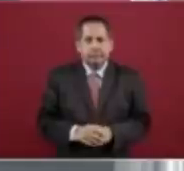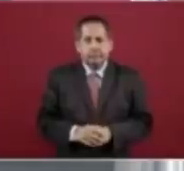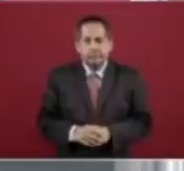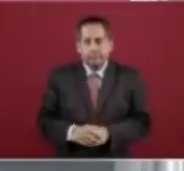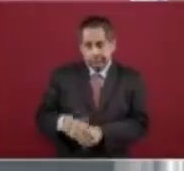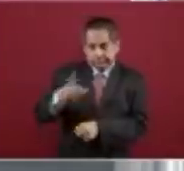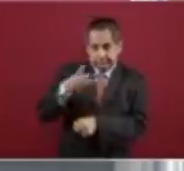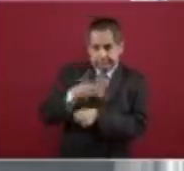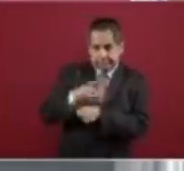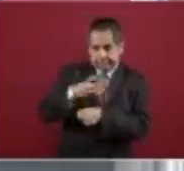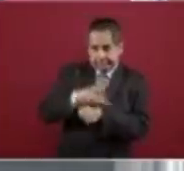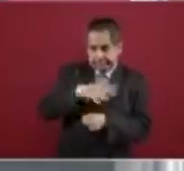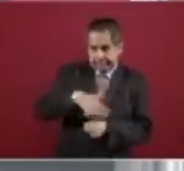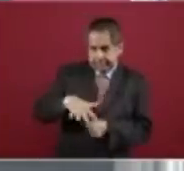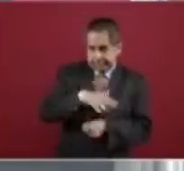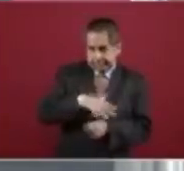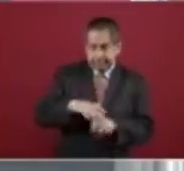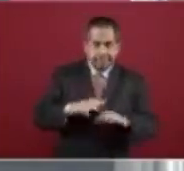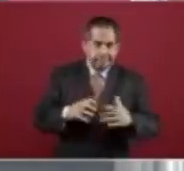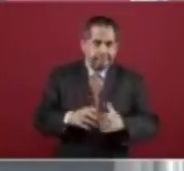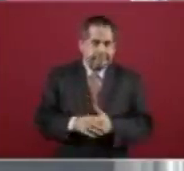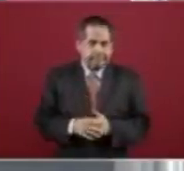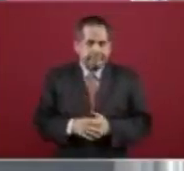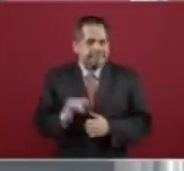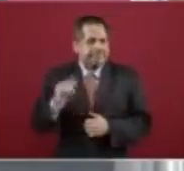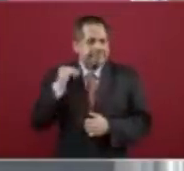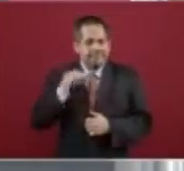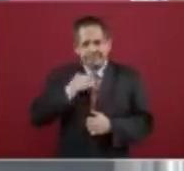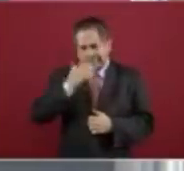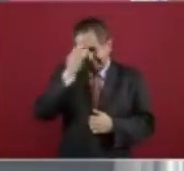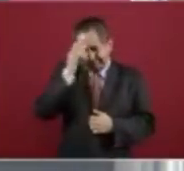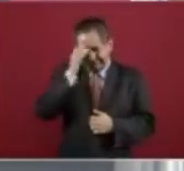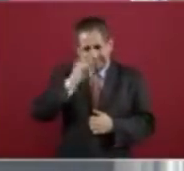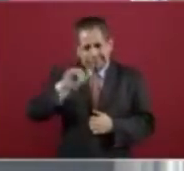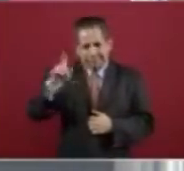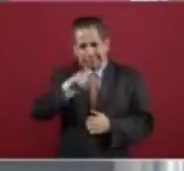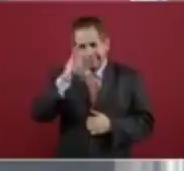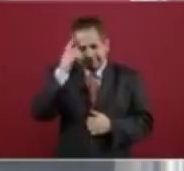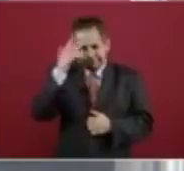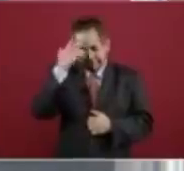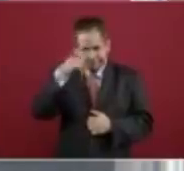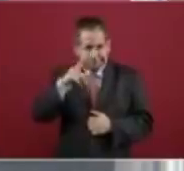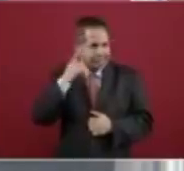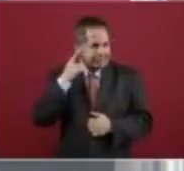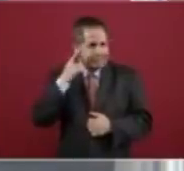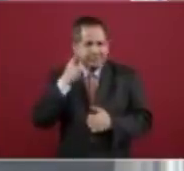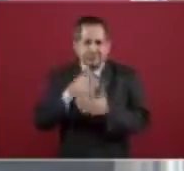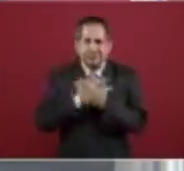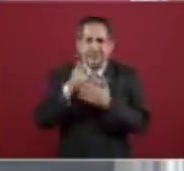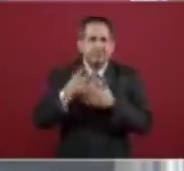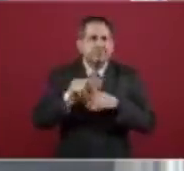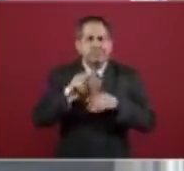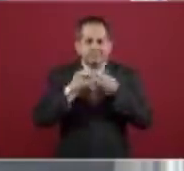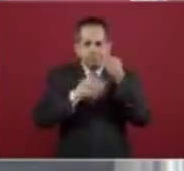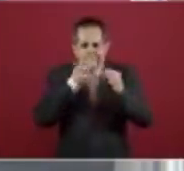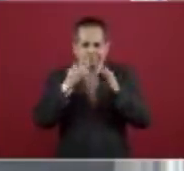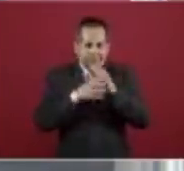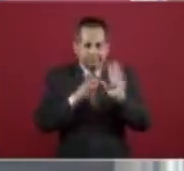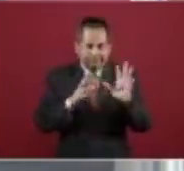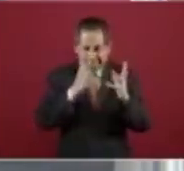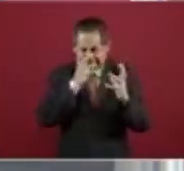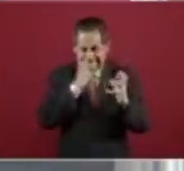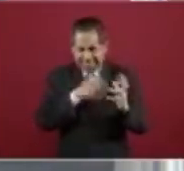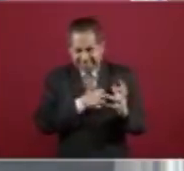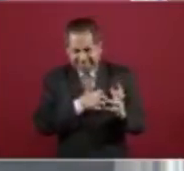sección, que últimamente ha sido muy famosa porque salió en unos programas de televisión muy dramáticos, de